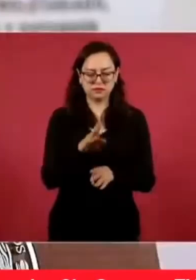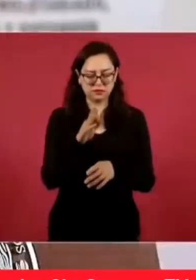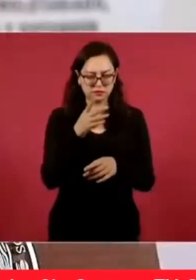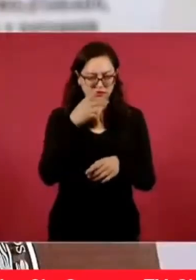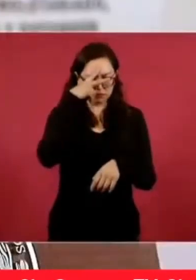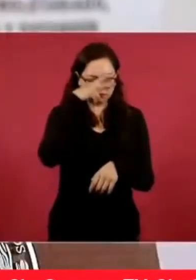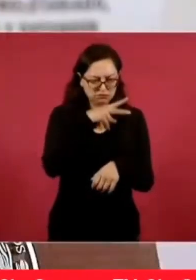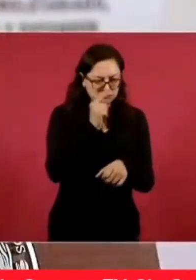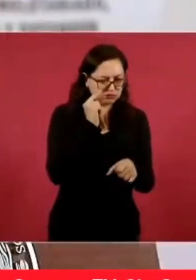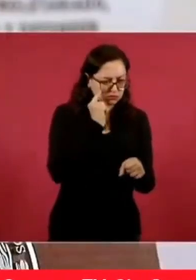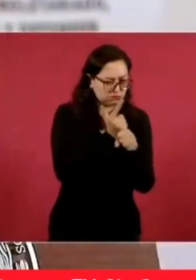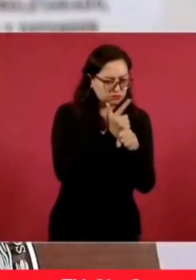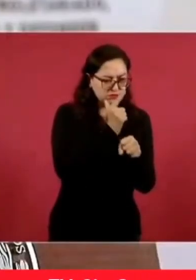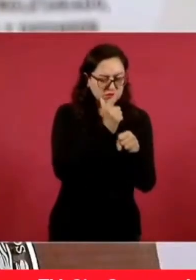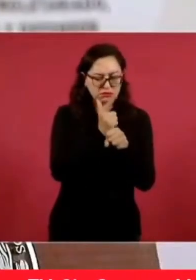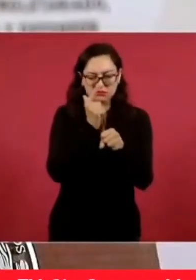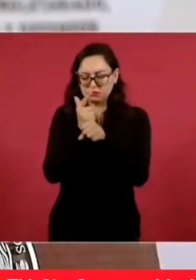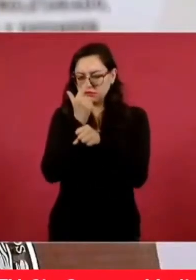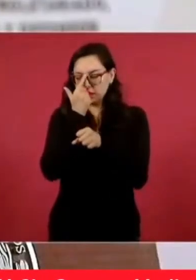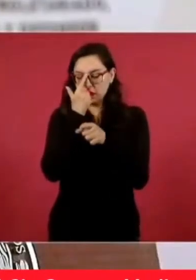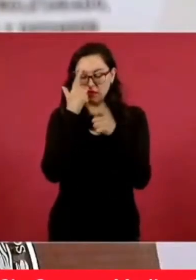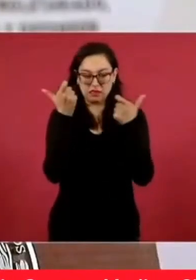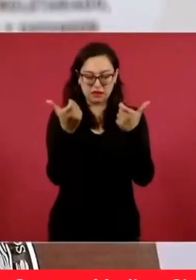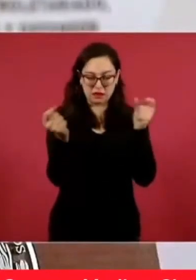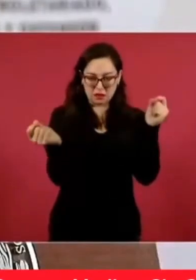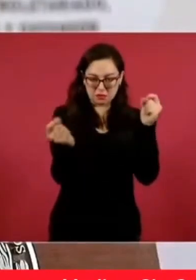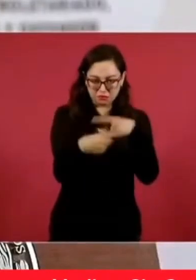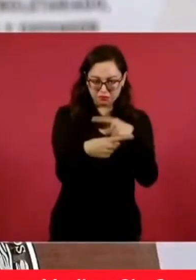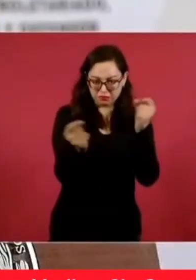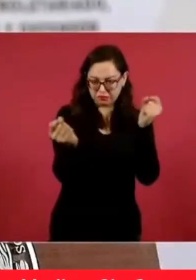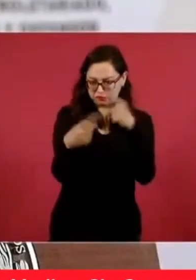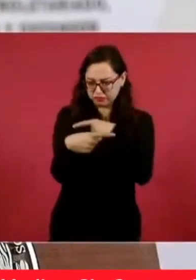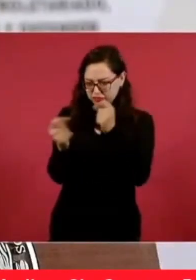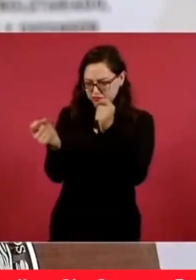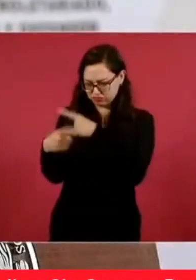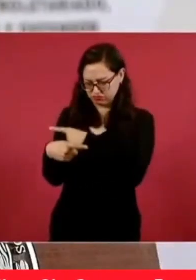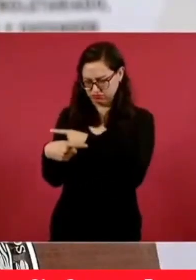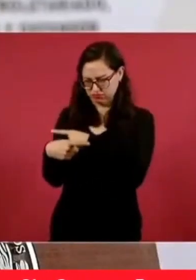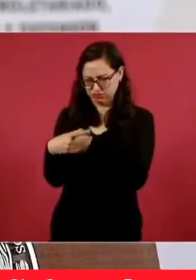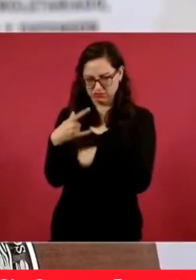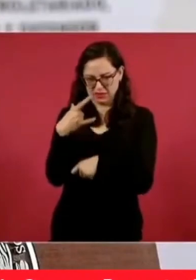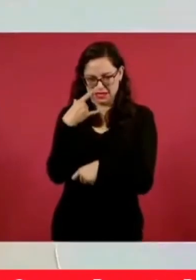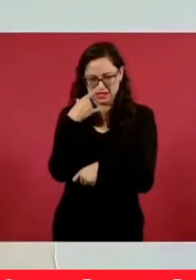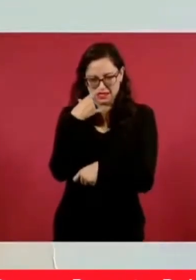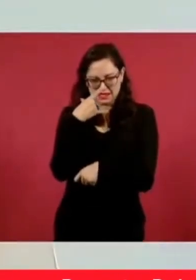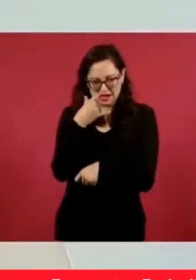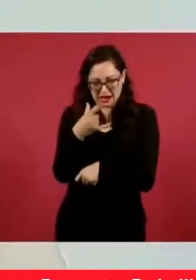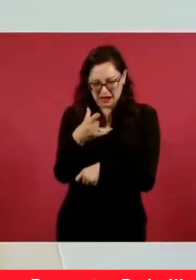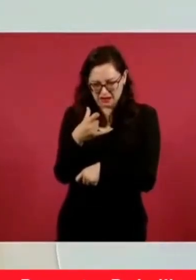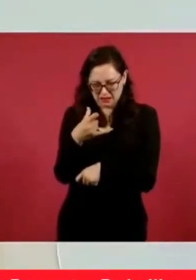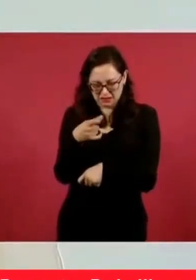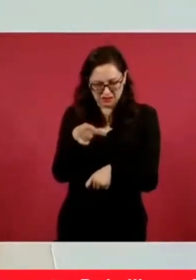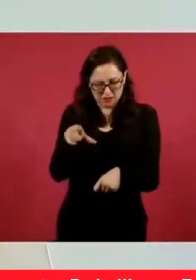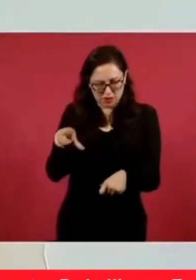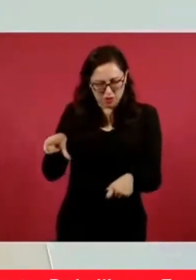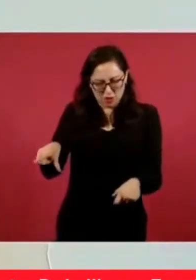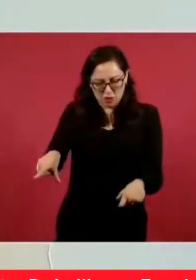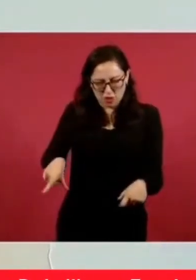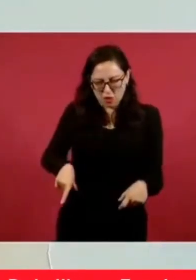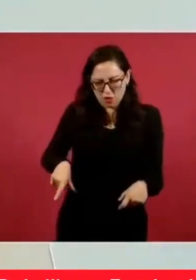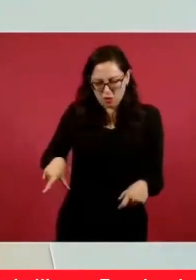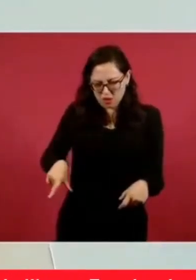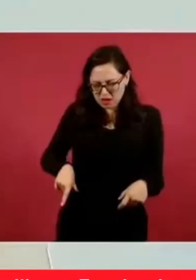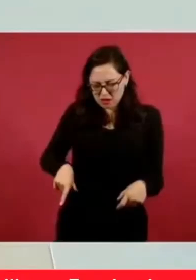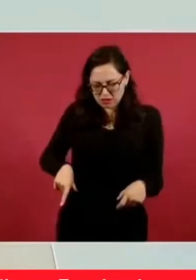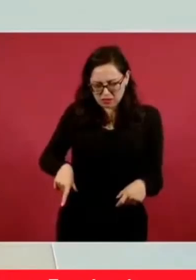inusuales que derivaron en triangulaciones con dinero público que tenía el propósito de pagar supuestos servicios de